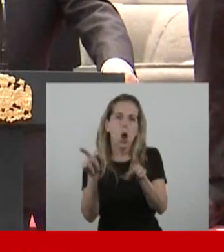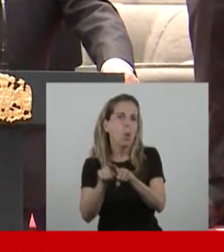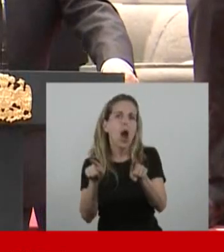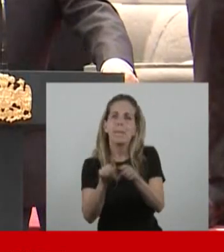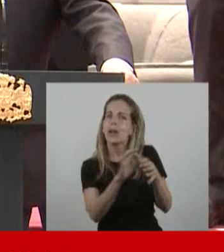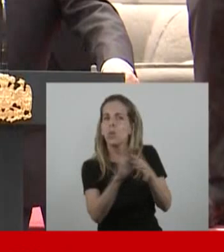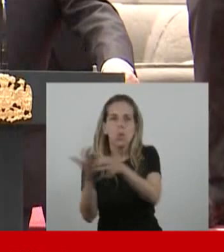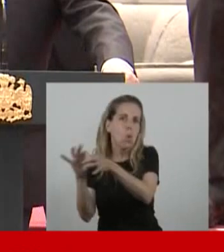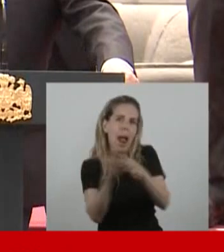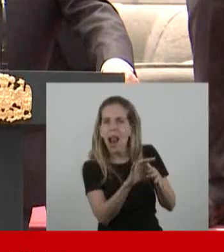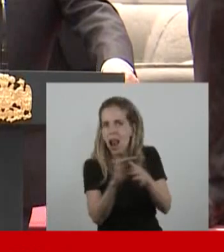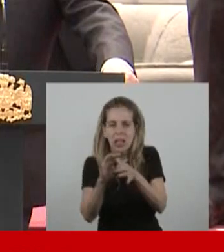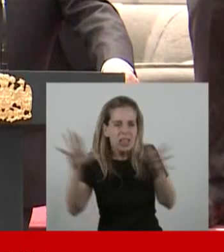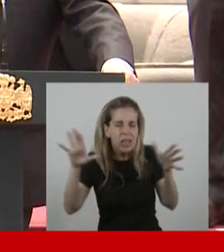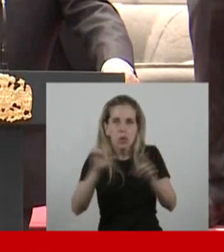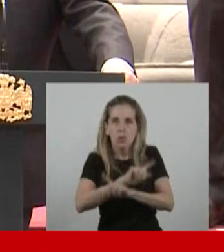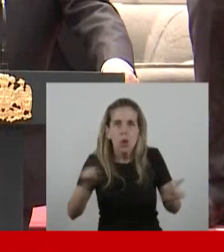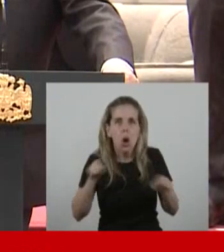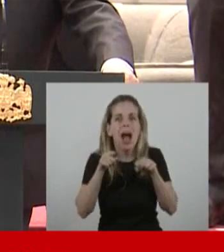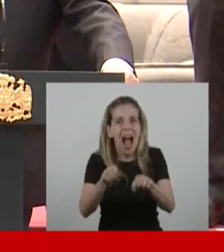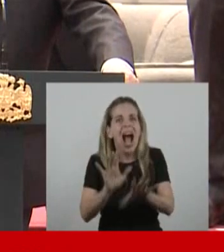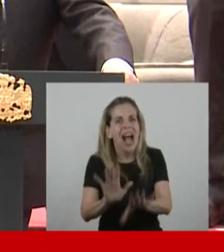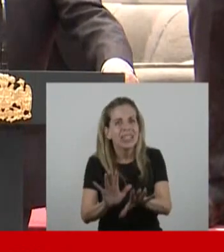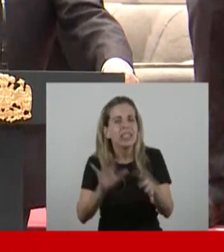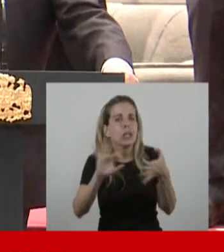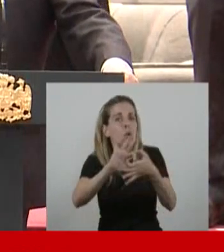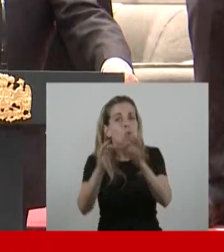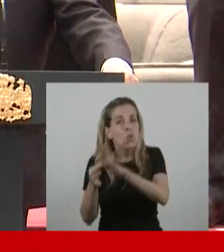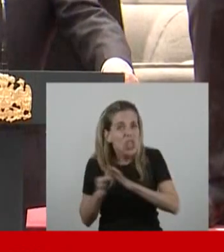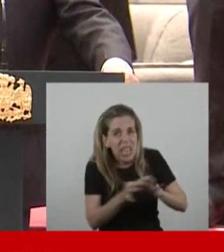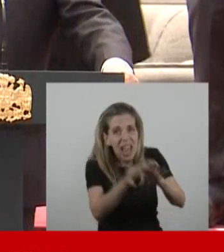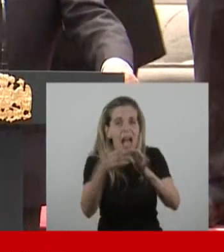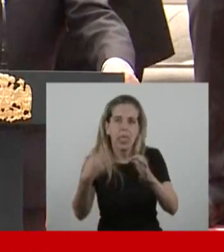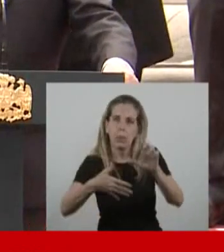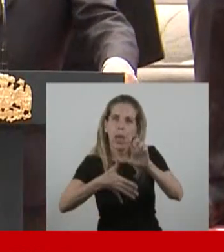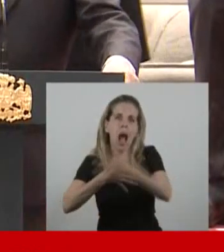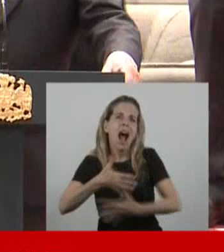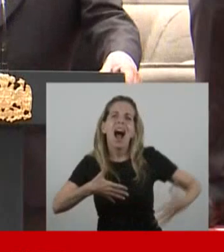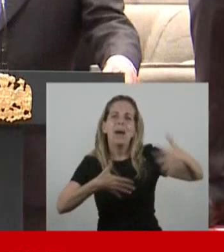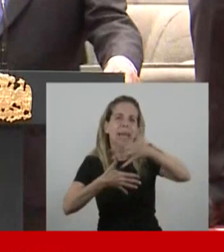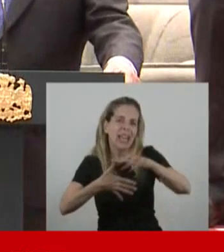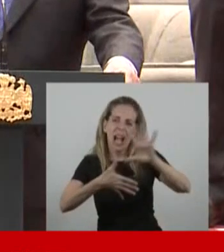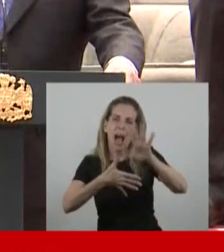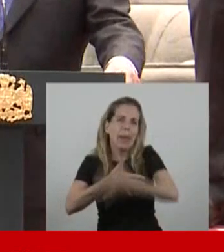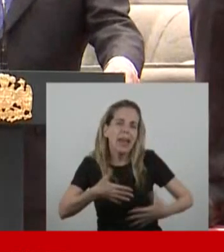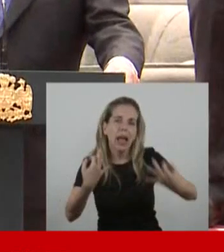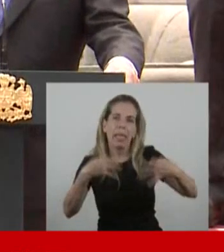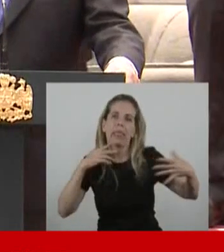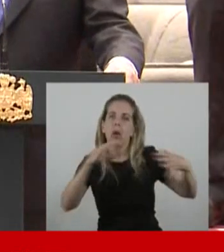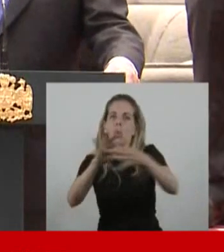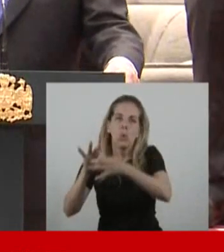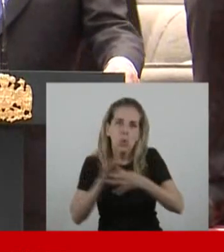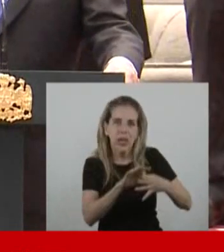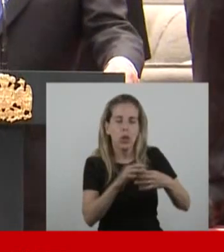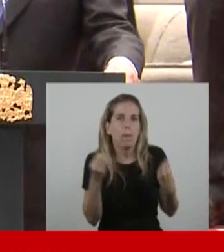hermanados. Y hermanada tiene que estar toda América Latina en este tiempo que nos toca vivir.